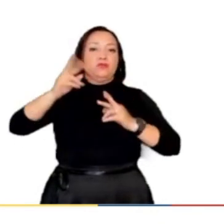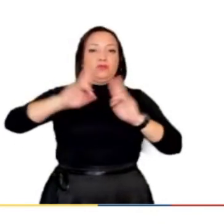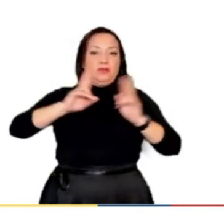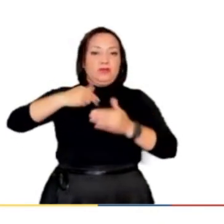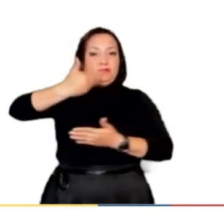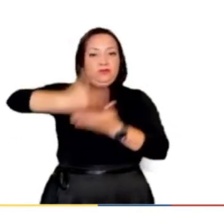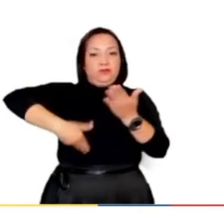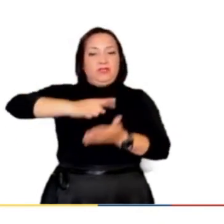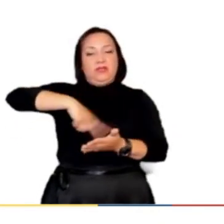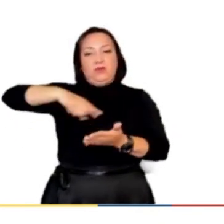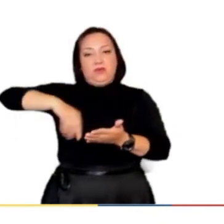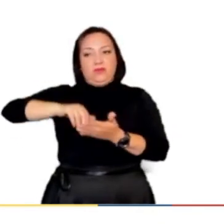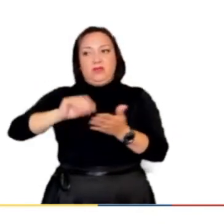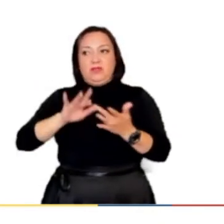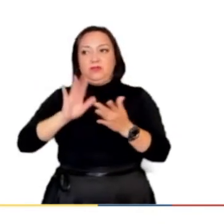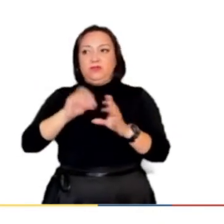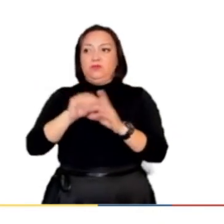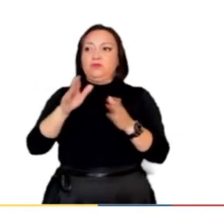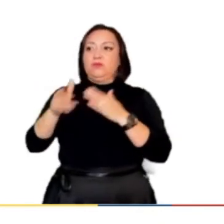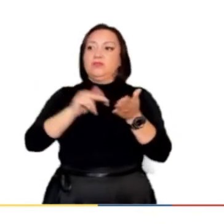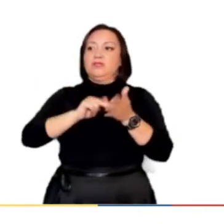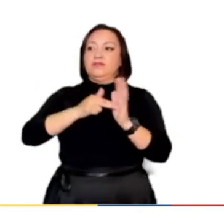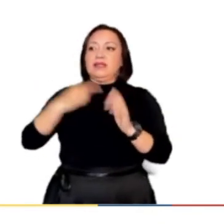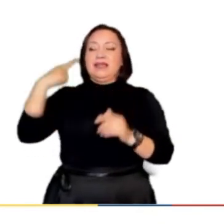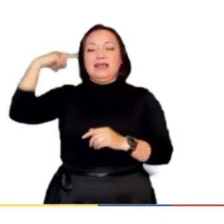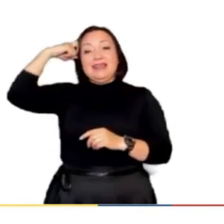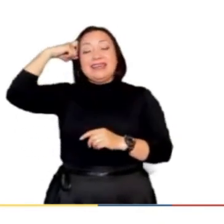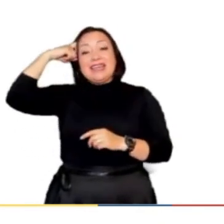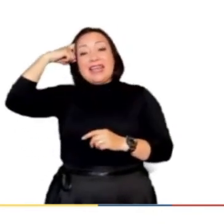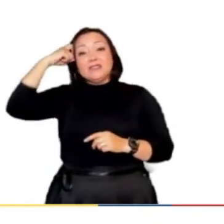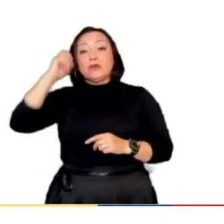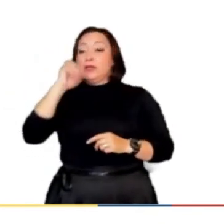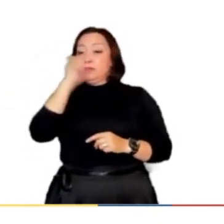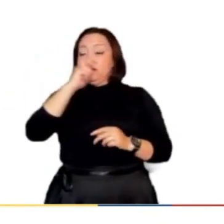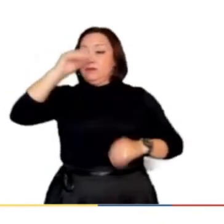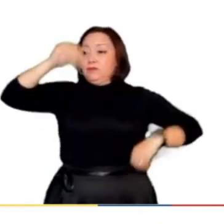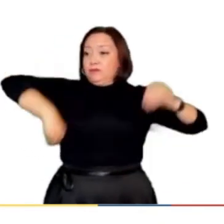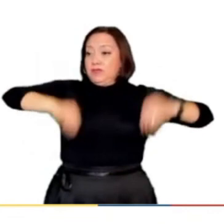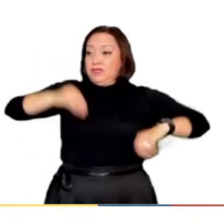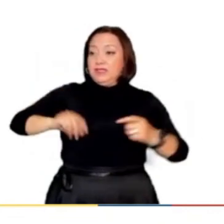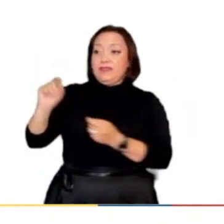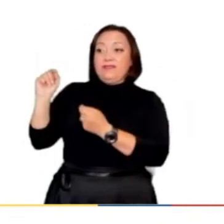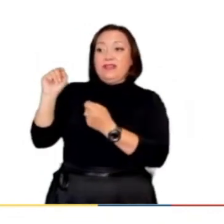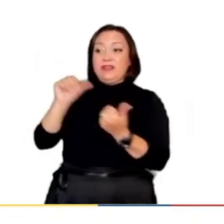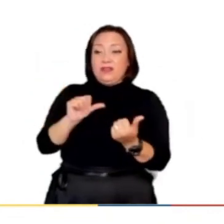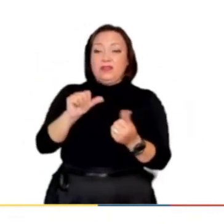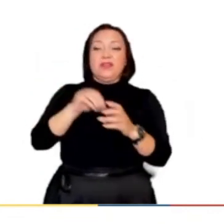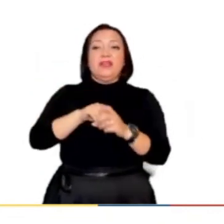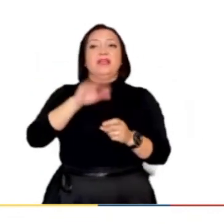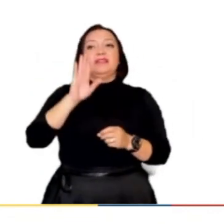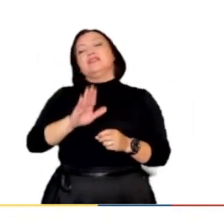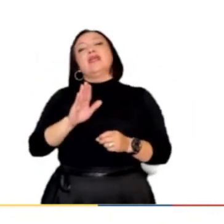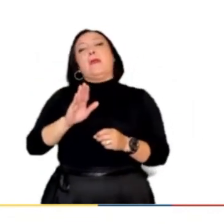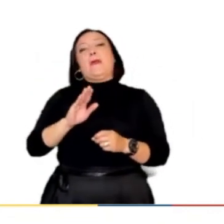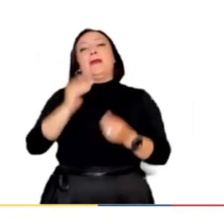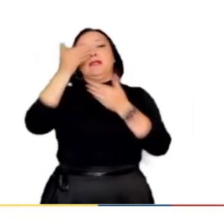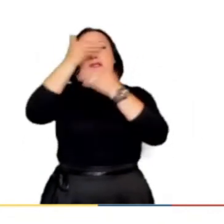es básicamente la definición de riesgo de lavado activo y financiación del terrorismo, que ya existía un CIPLA, que era un sistema